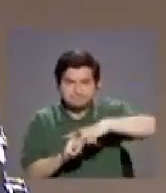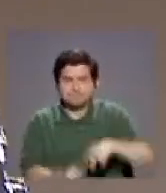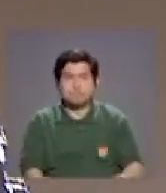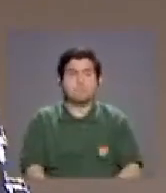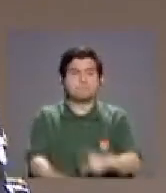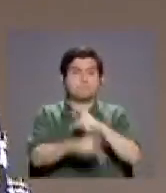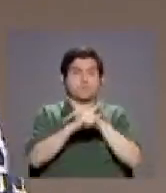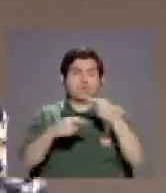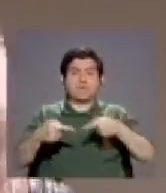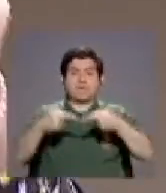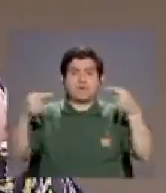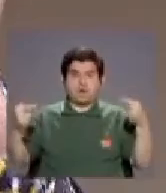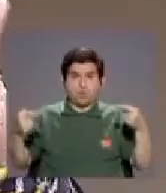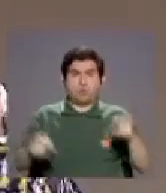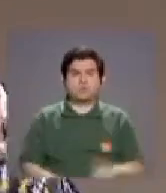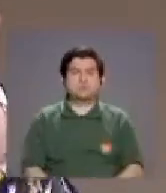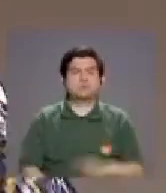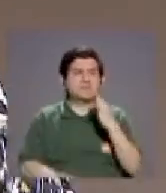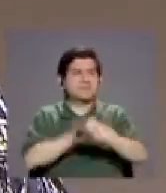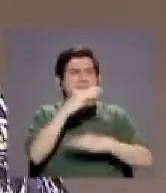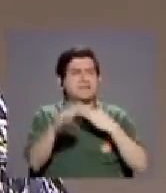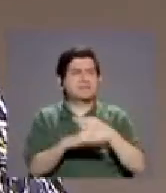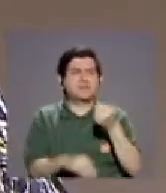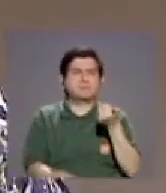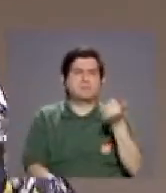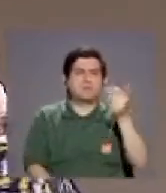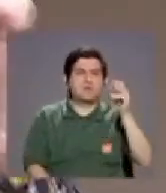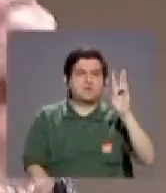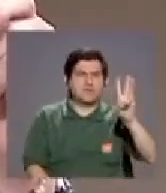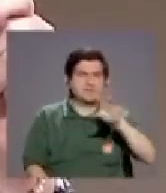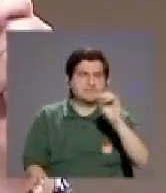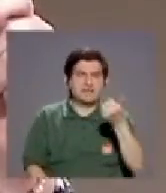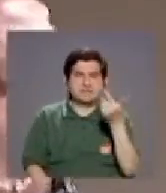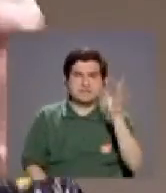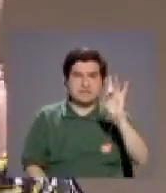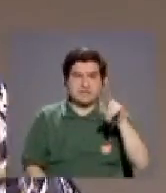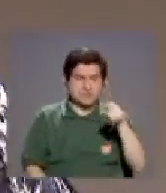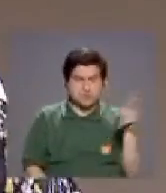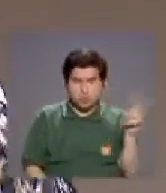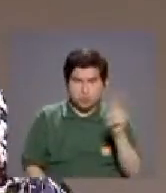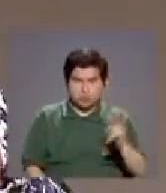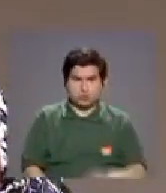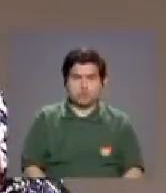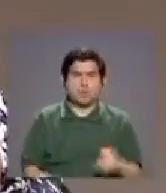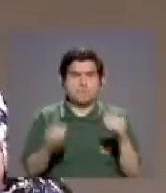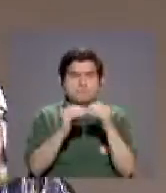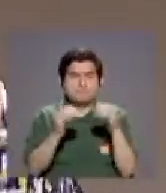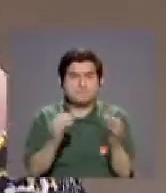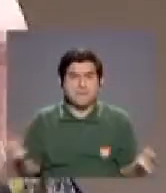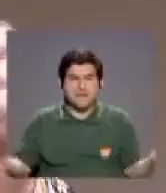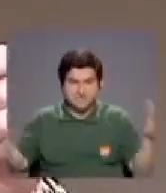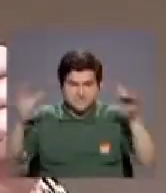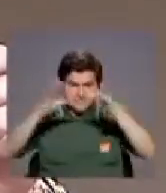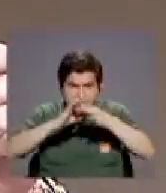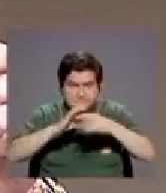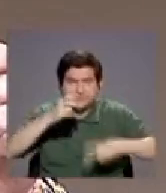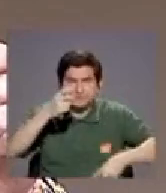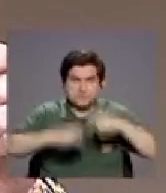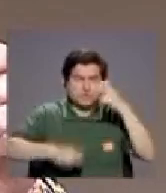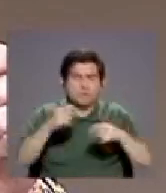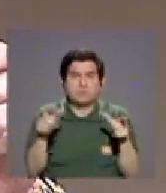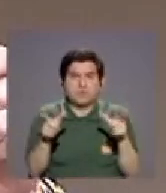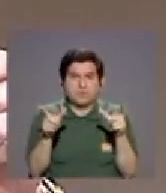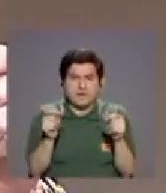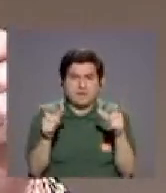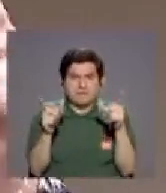Protege contra el tipo 16 y 18 del virus, que es el que más se asocia con problemas de cáncer